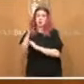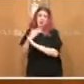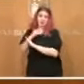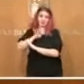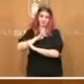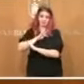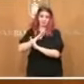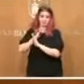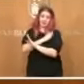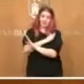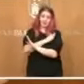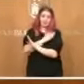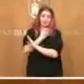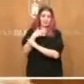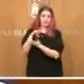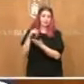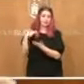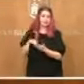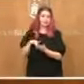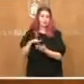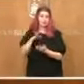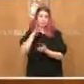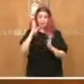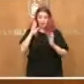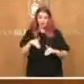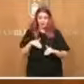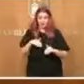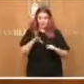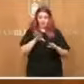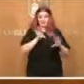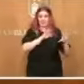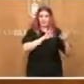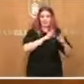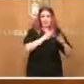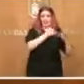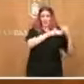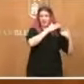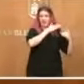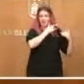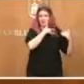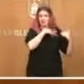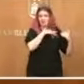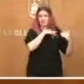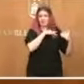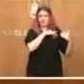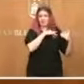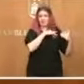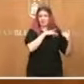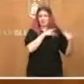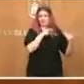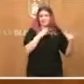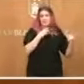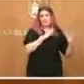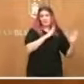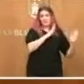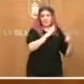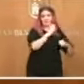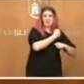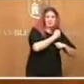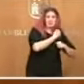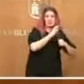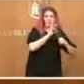situación de hoy es consecuencia de las actuaciones y decisiones que se tomaron anteriormente. Y entre diciembre y enero